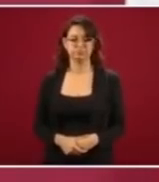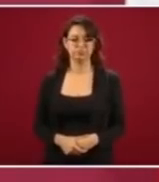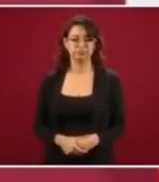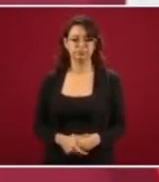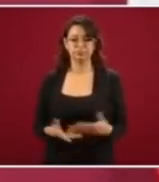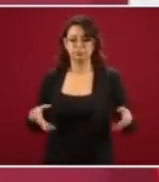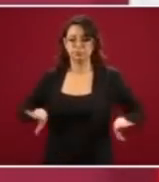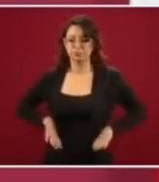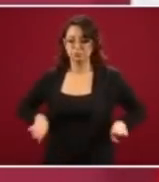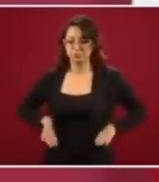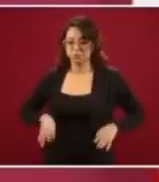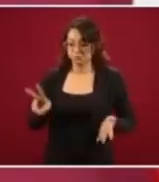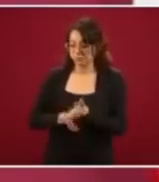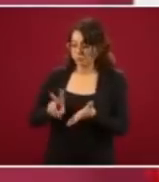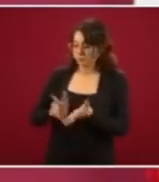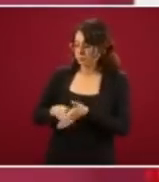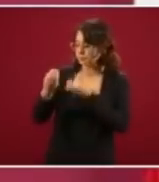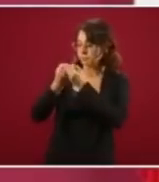esos valores,